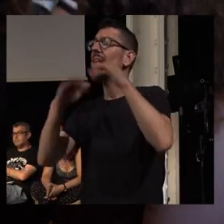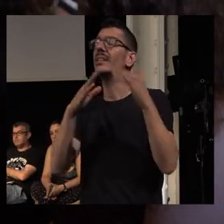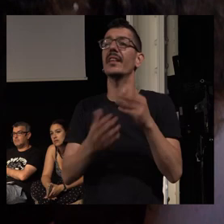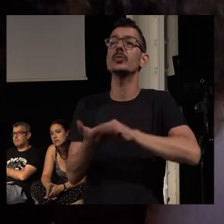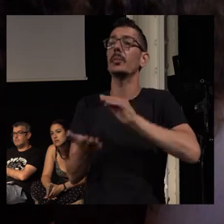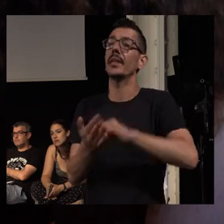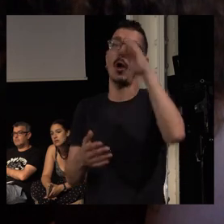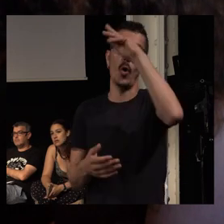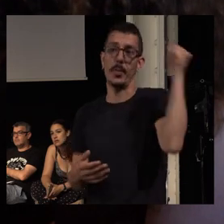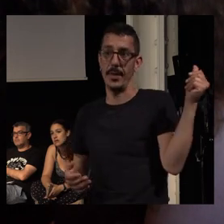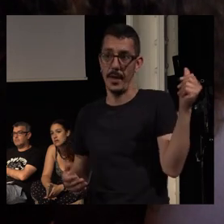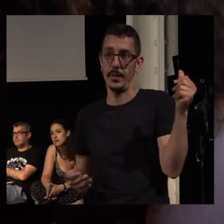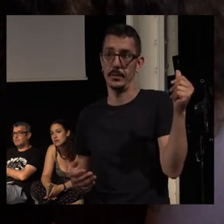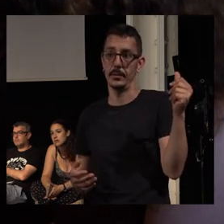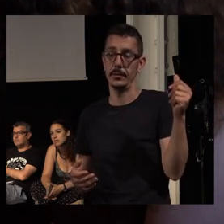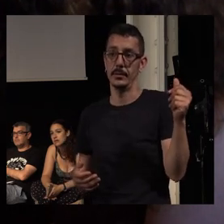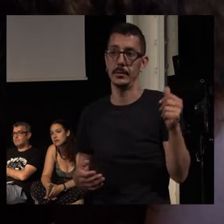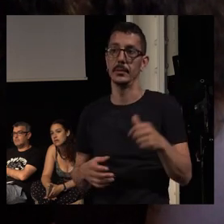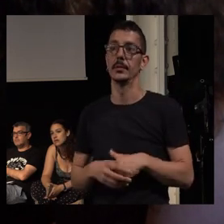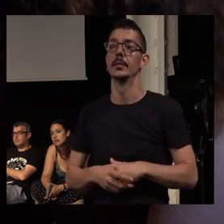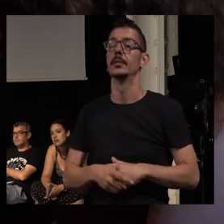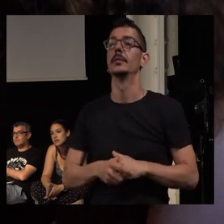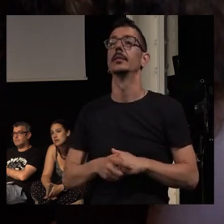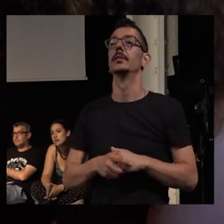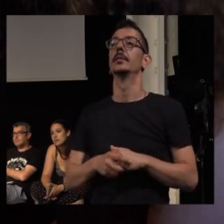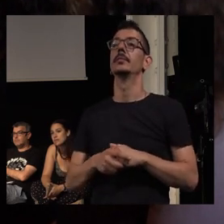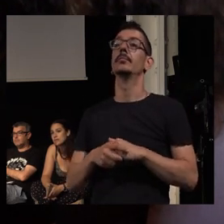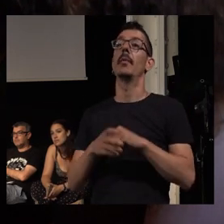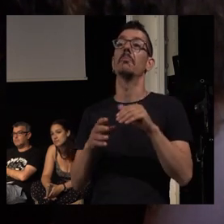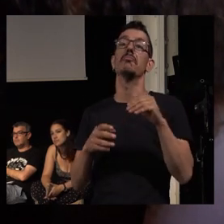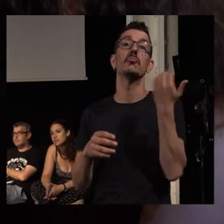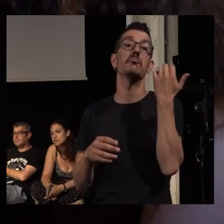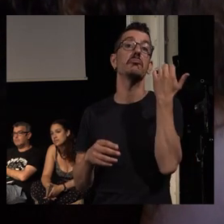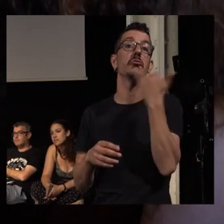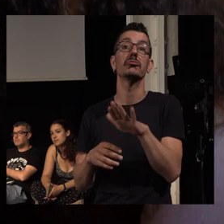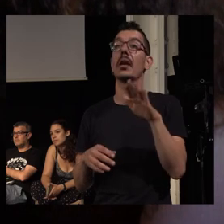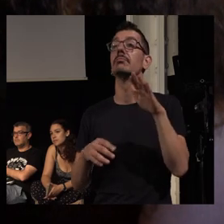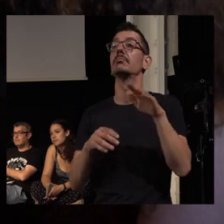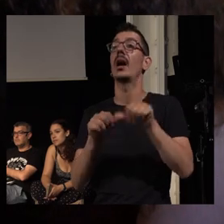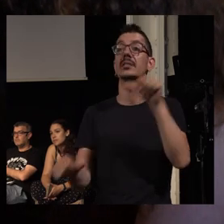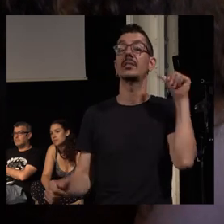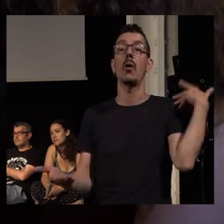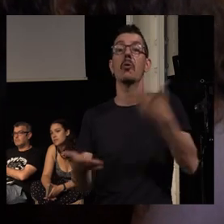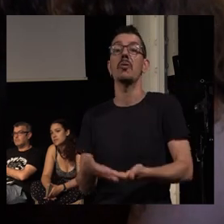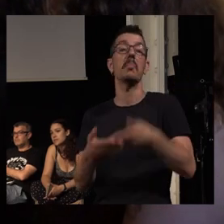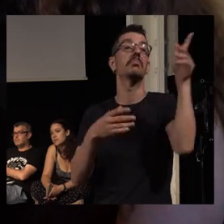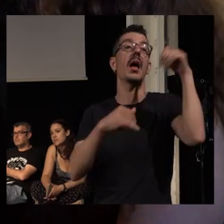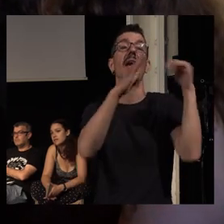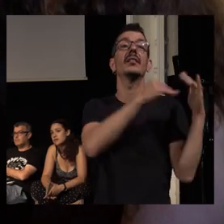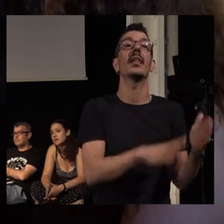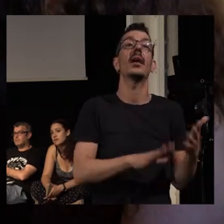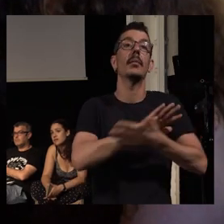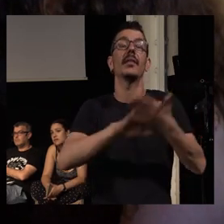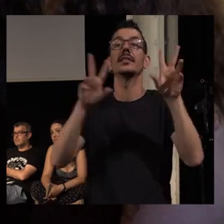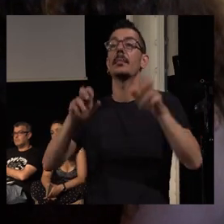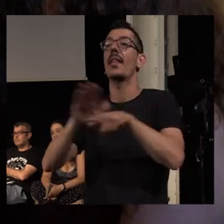creo que de ellos se ve, no hay ninguna otra entidad que haya dicho nada de lo del agente comunitario, ¿no? Entonces, claro, si no hay un agente